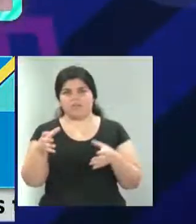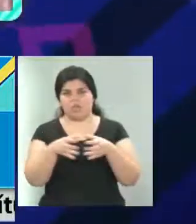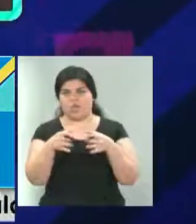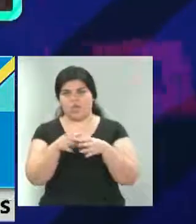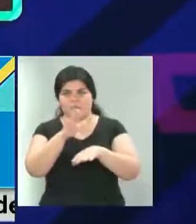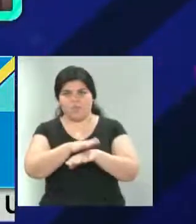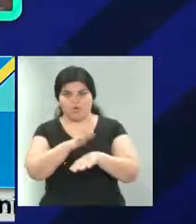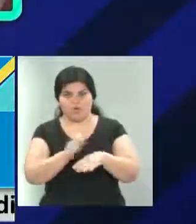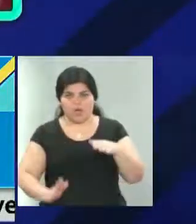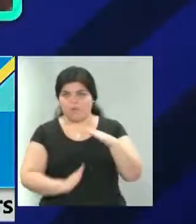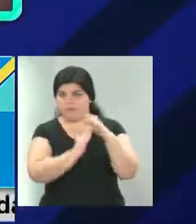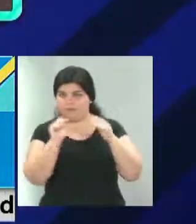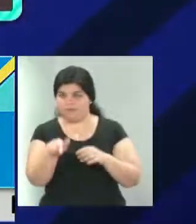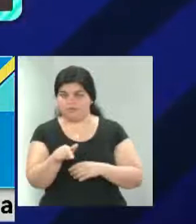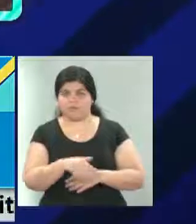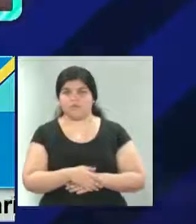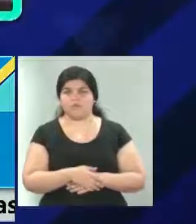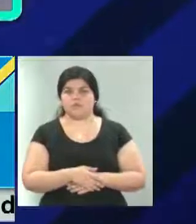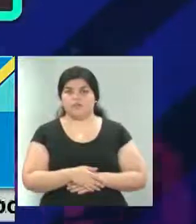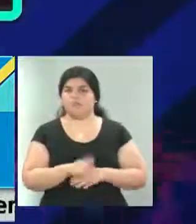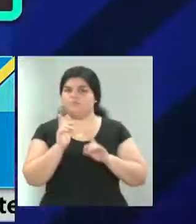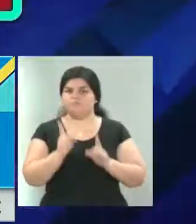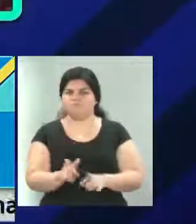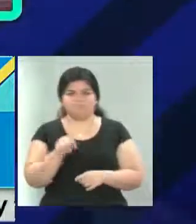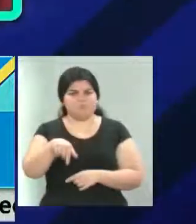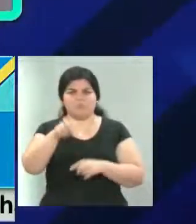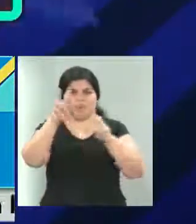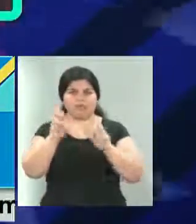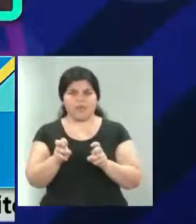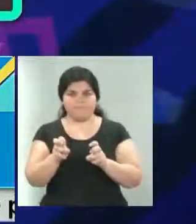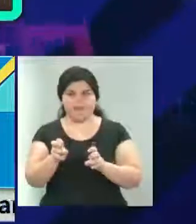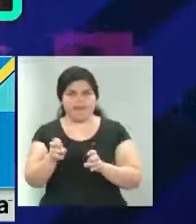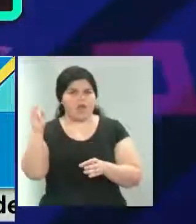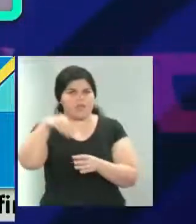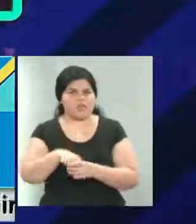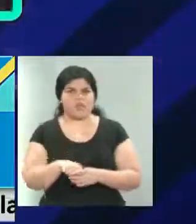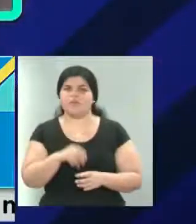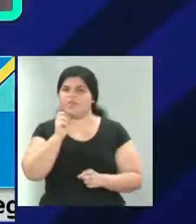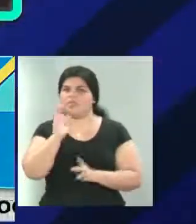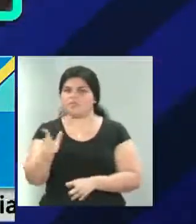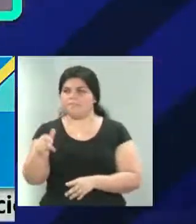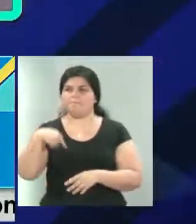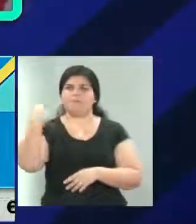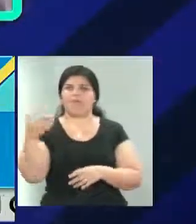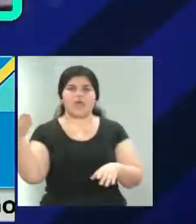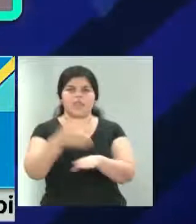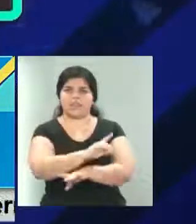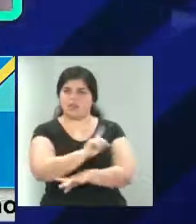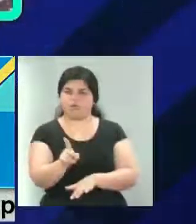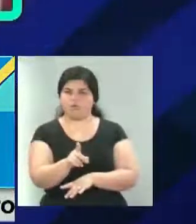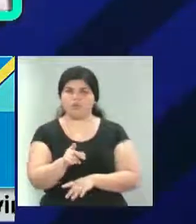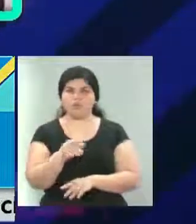si no están despojados de esto, de que, y no es decir, no, mañana no entra, no, porque si no, se va muriendo el fútbol,